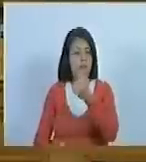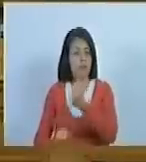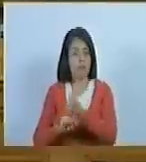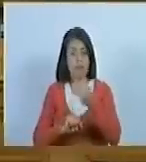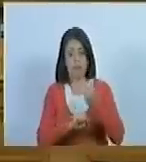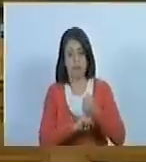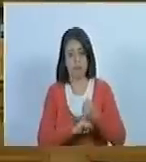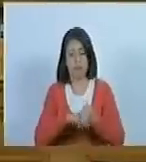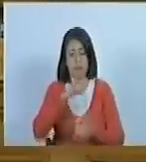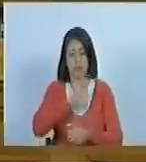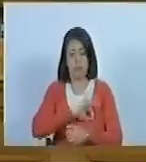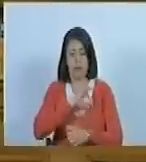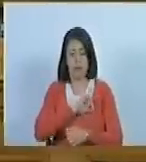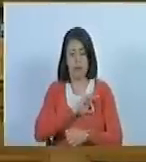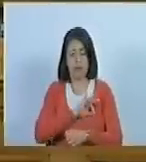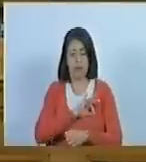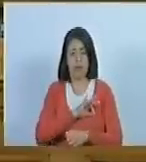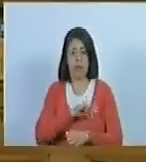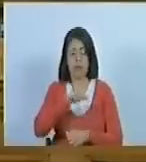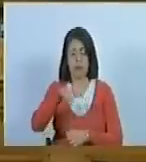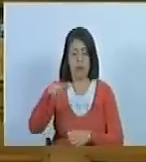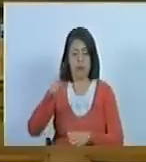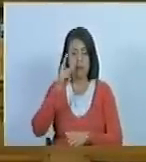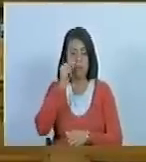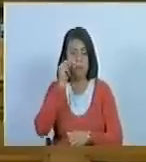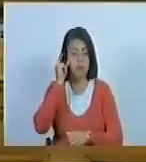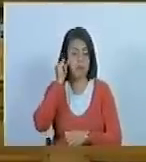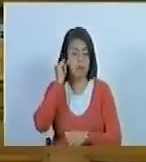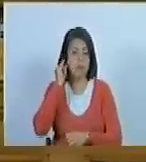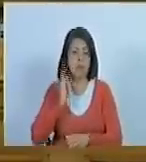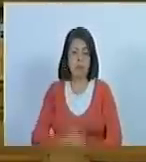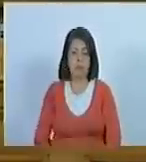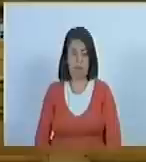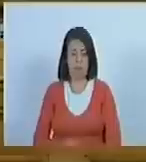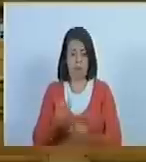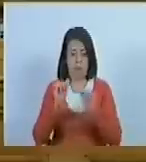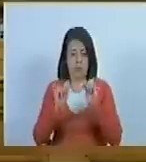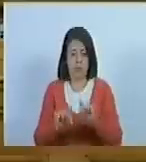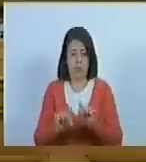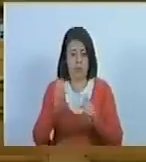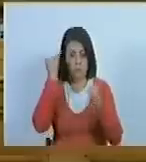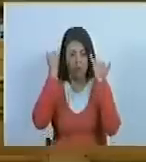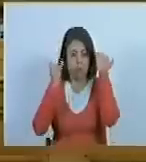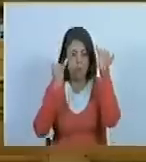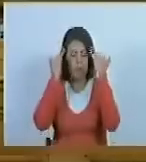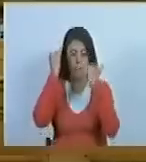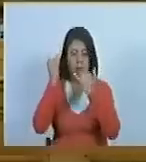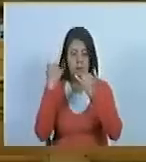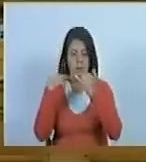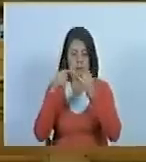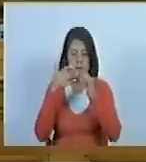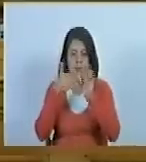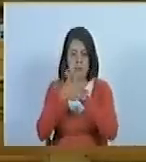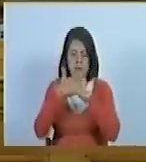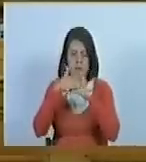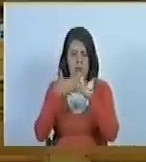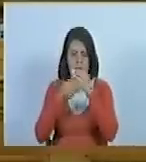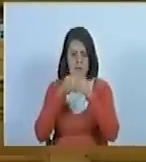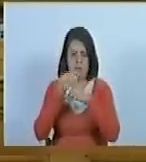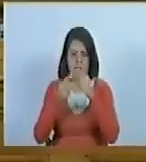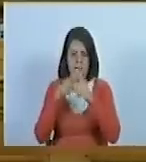el apoyo de la sociedad, de las ciudadanas y ciudadanos a esta iniciativa que tiene que cubrir